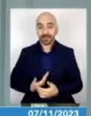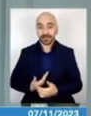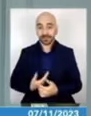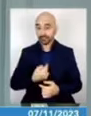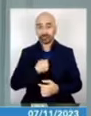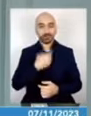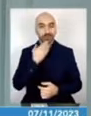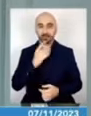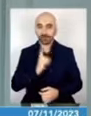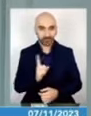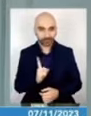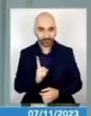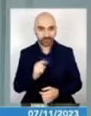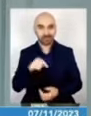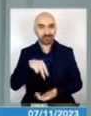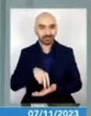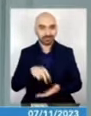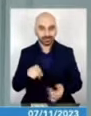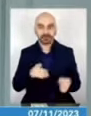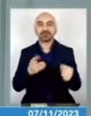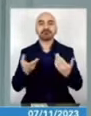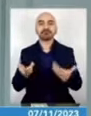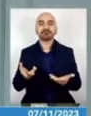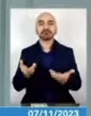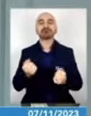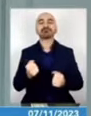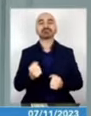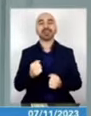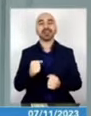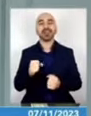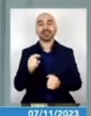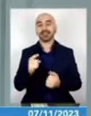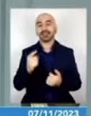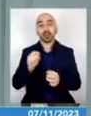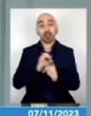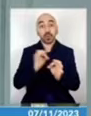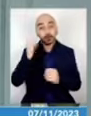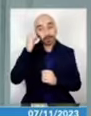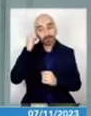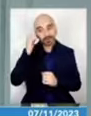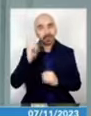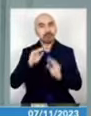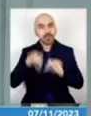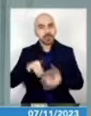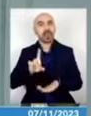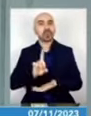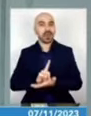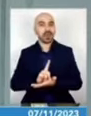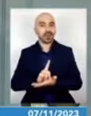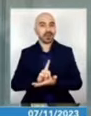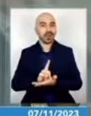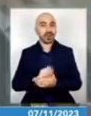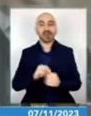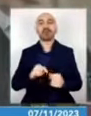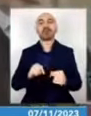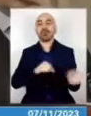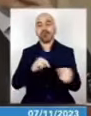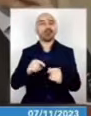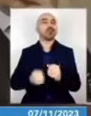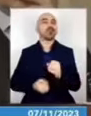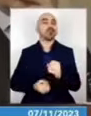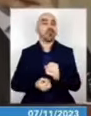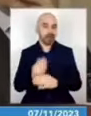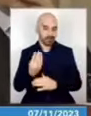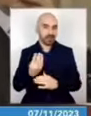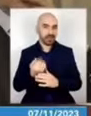asesora legislativa, podríamos haber imaginado que estaríamos en este mismo lugar asistiendo a una nueva ceremonia de entrega.